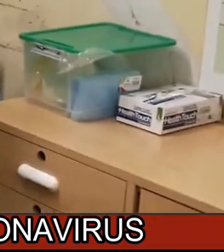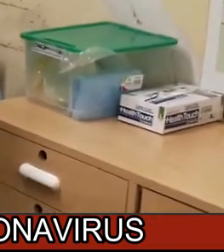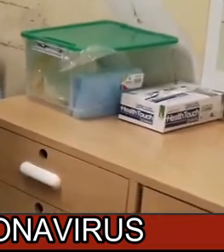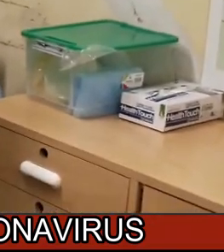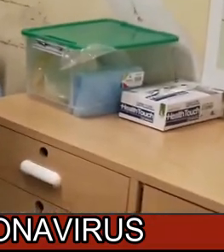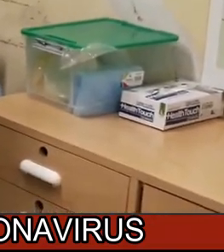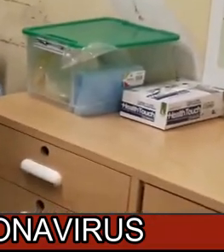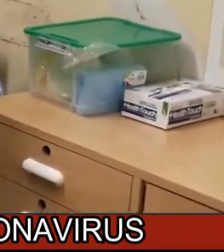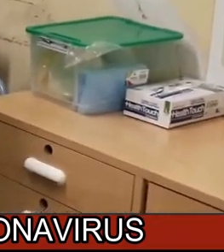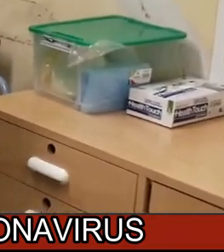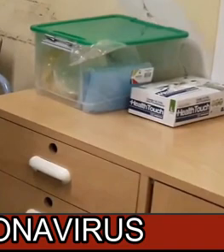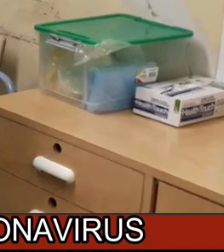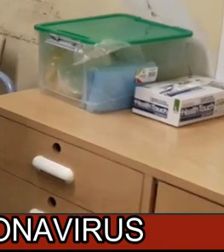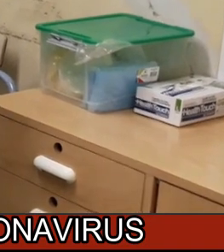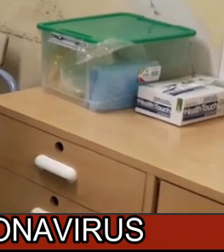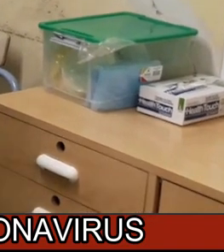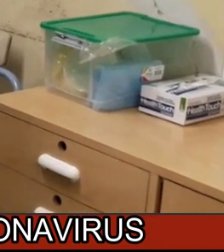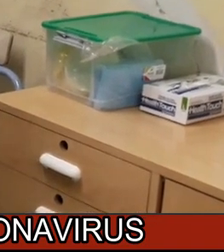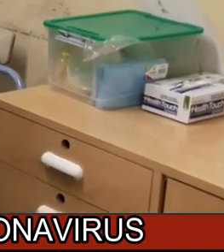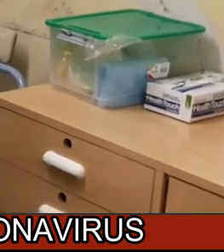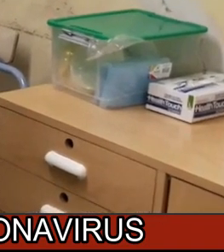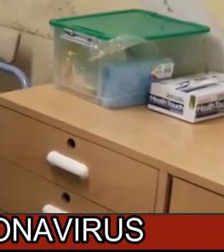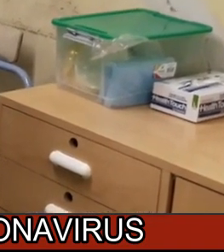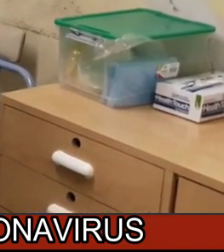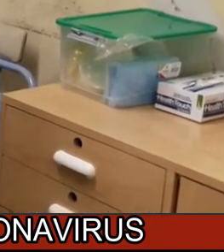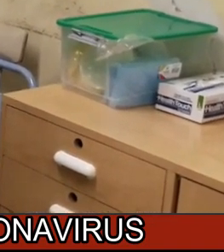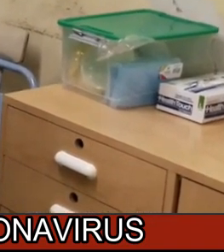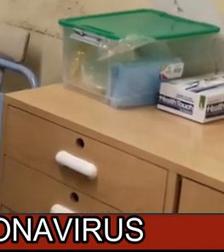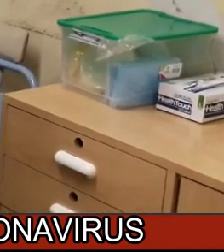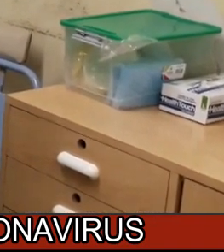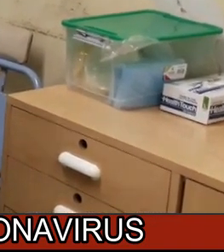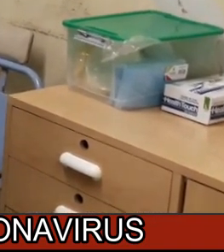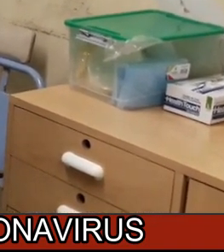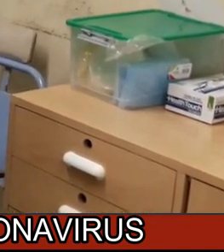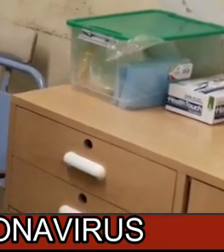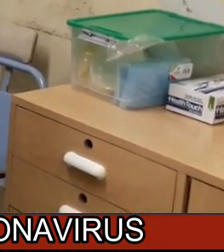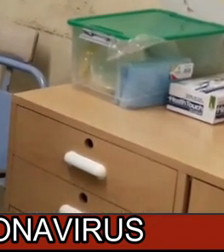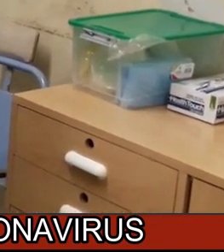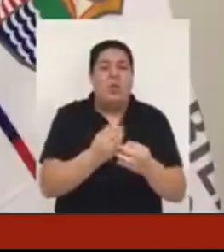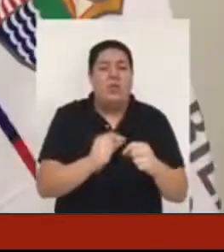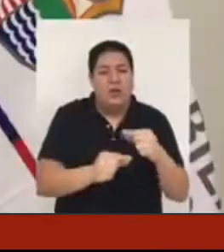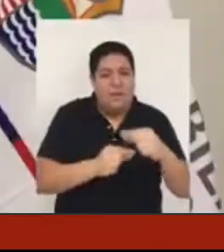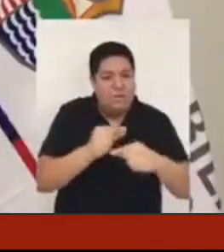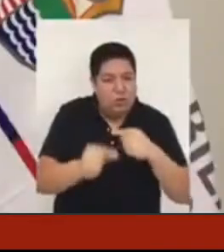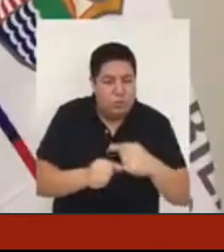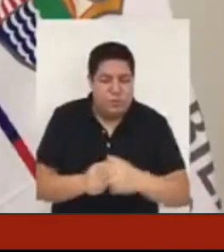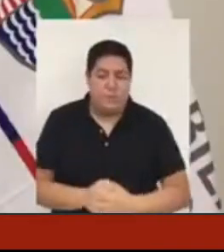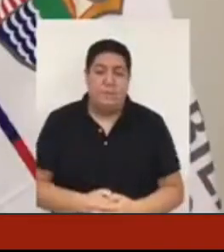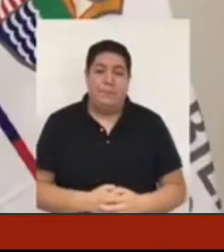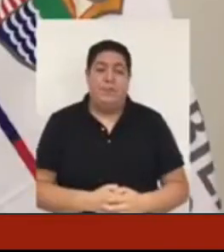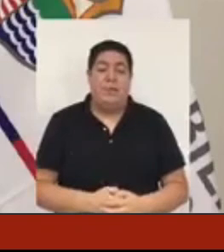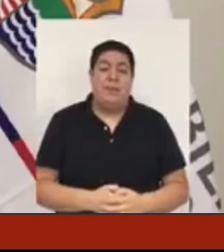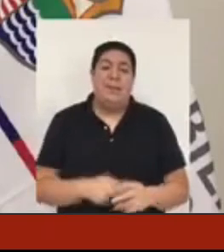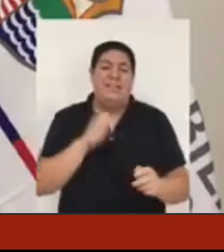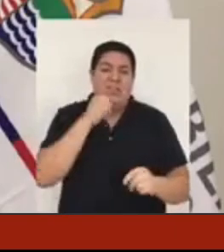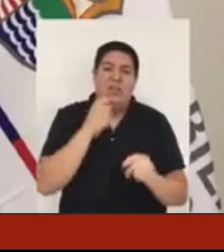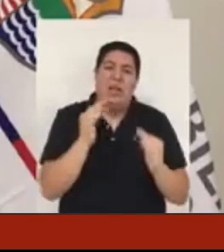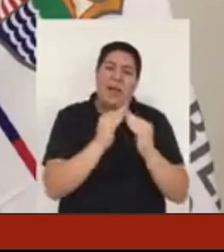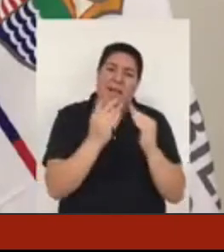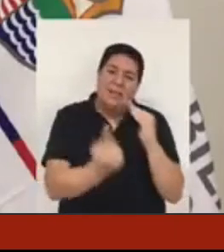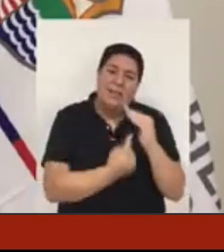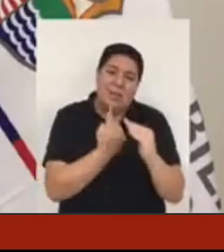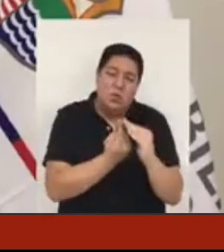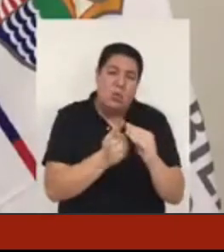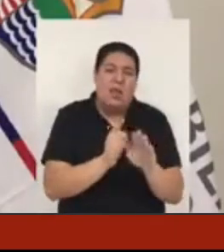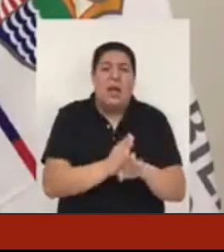dio a conocer el número de personas que están con cuarentena preventiva en la provincia. La cuarentena preventiva se realiza en